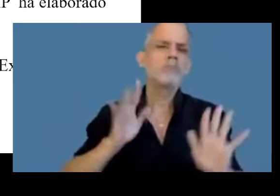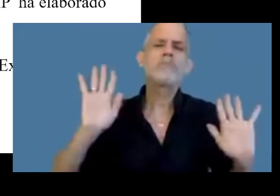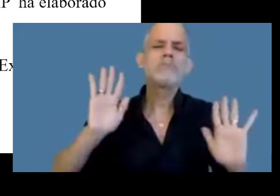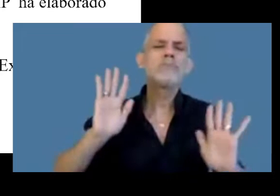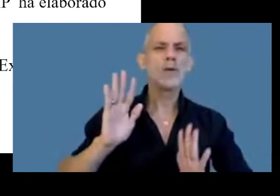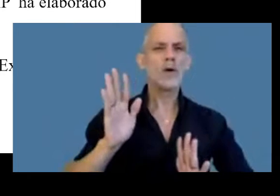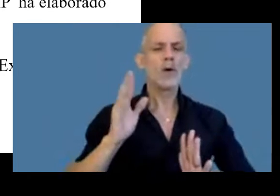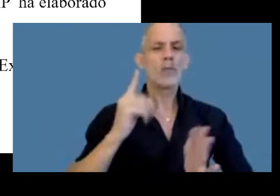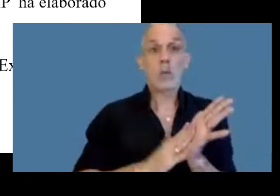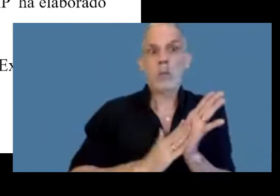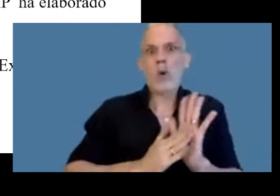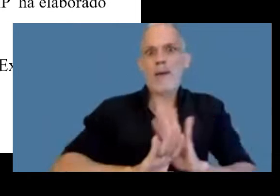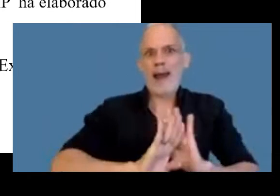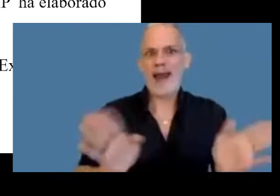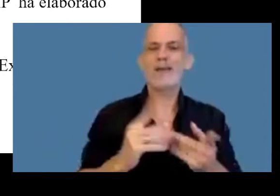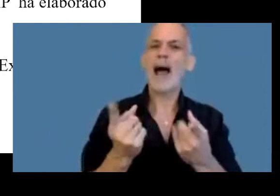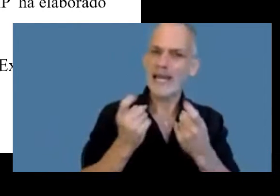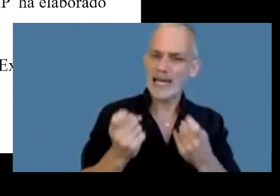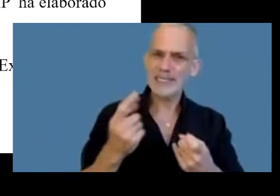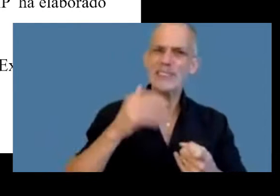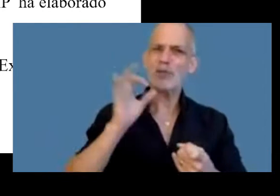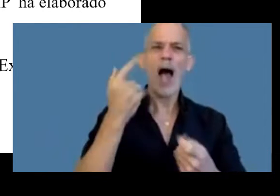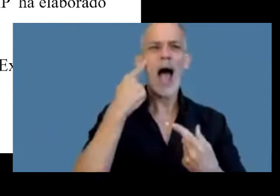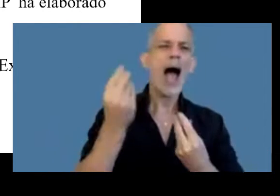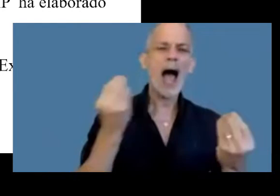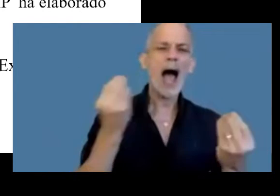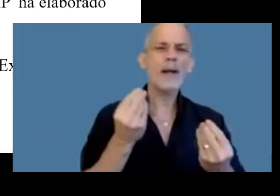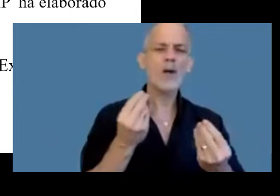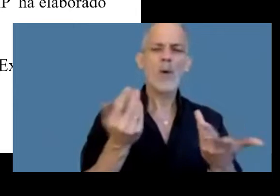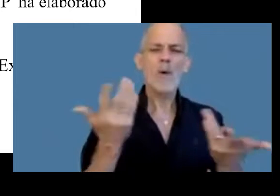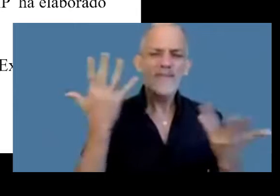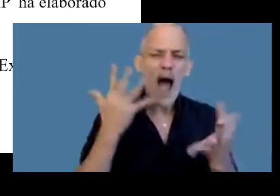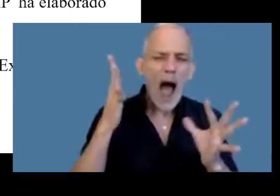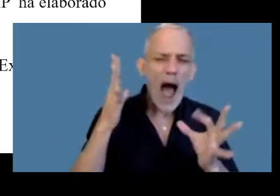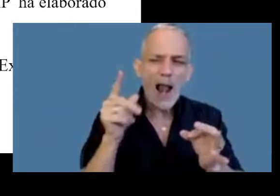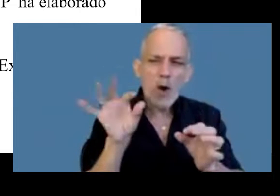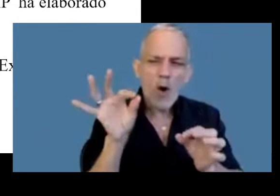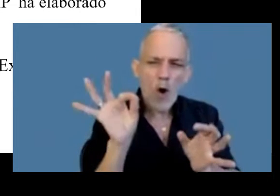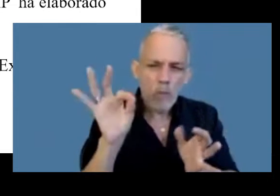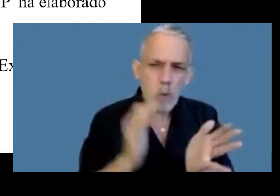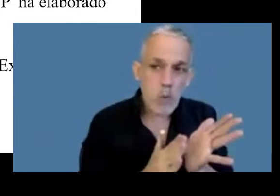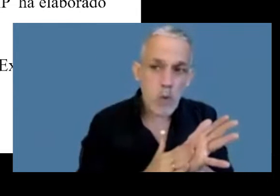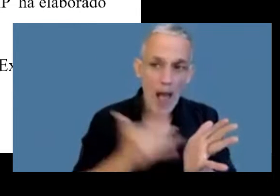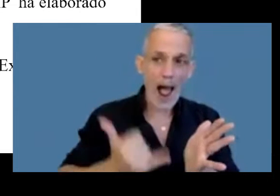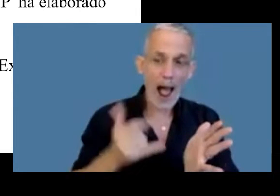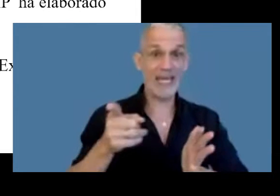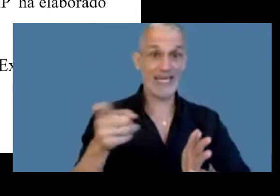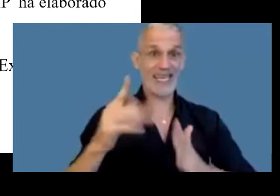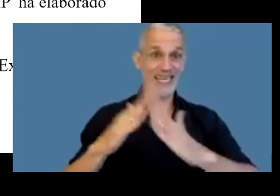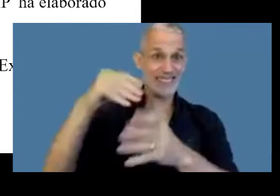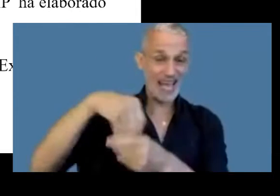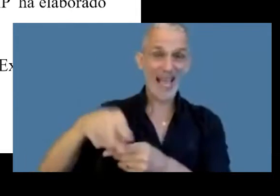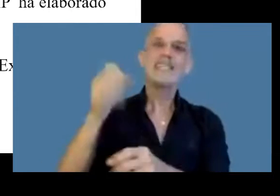y prueba. Necesito tener el indicio, el hecho cierto y probado de que en ese hogar trabaja